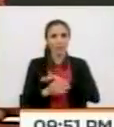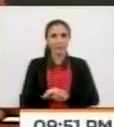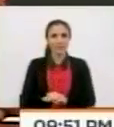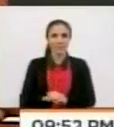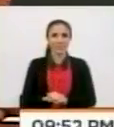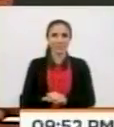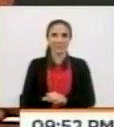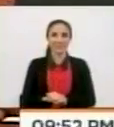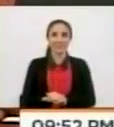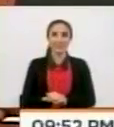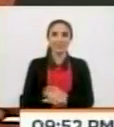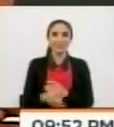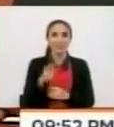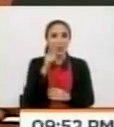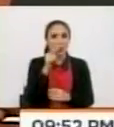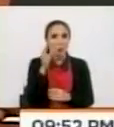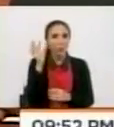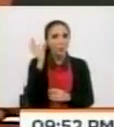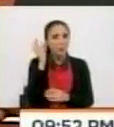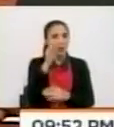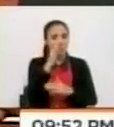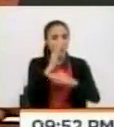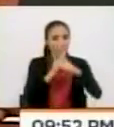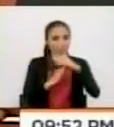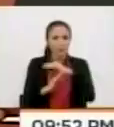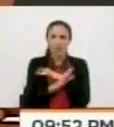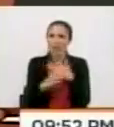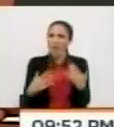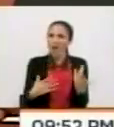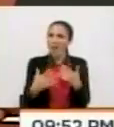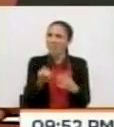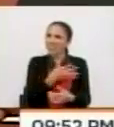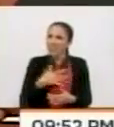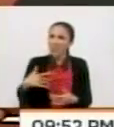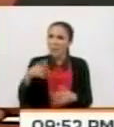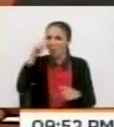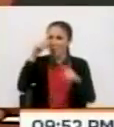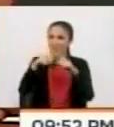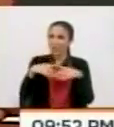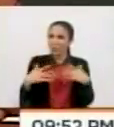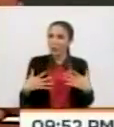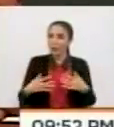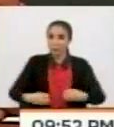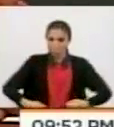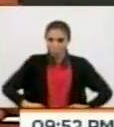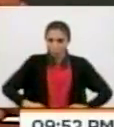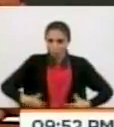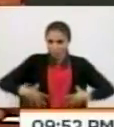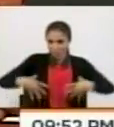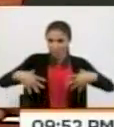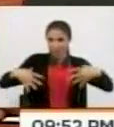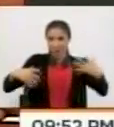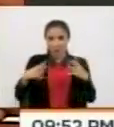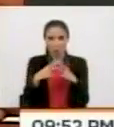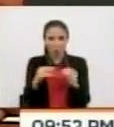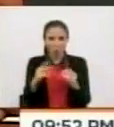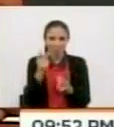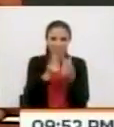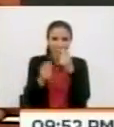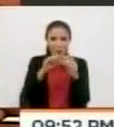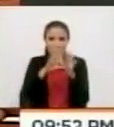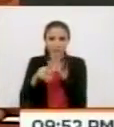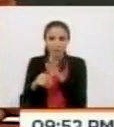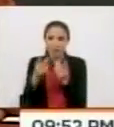¿Riquezas personales? ¿Riquezas materiales? No, nosotros buscamos la felicidad del pueblo, su estabilidad.